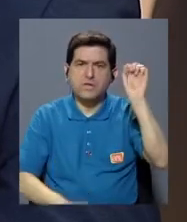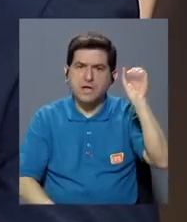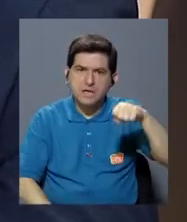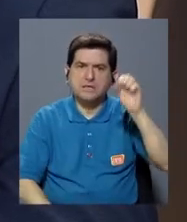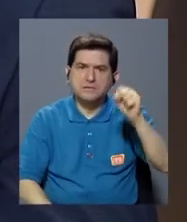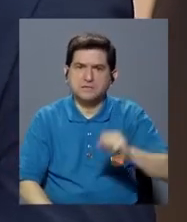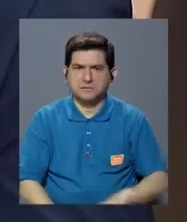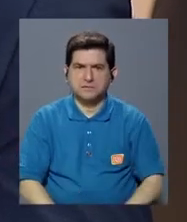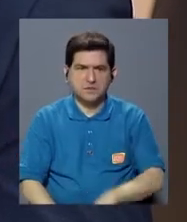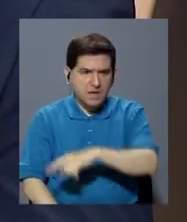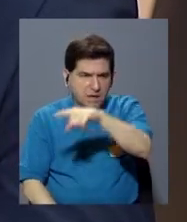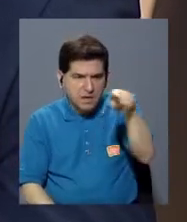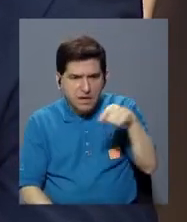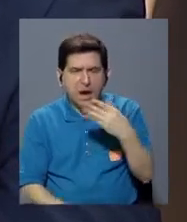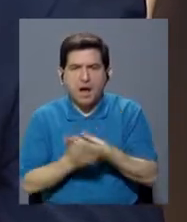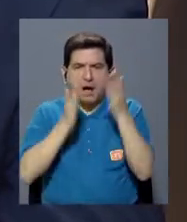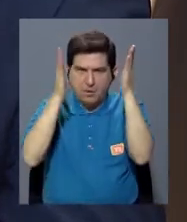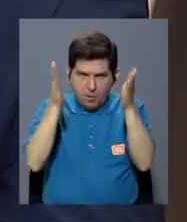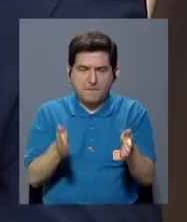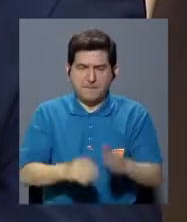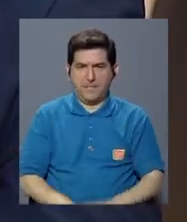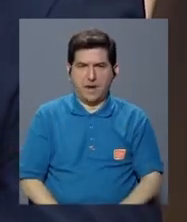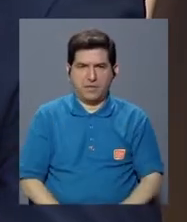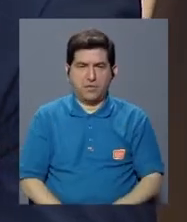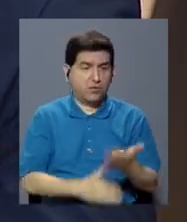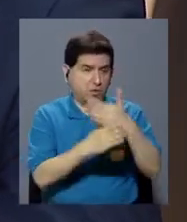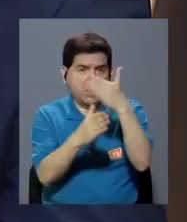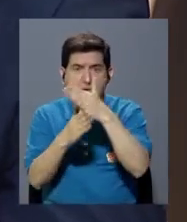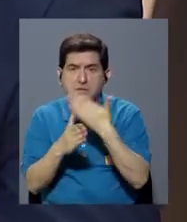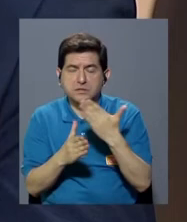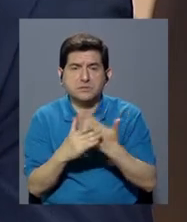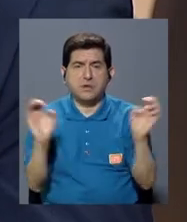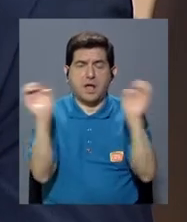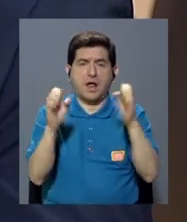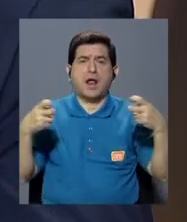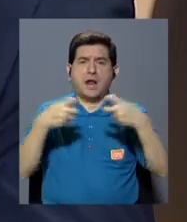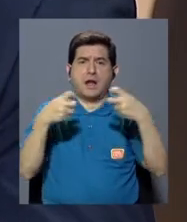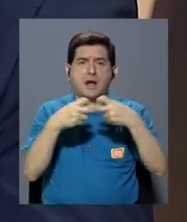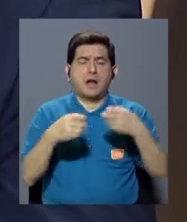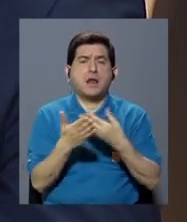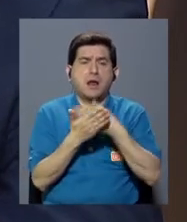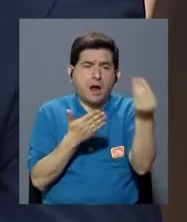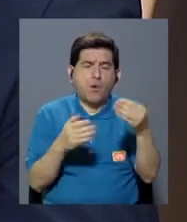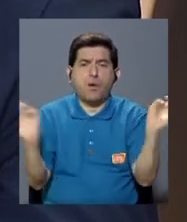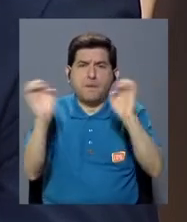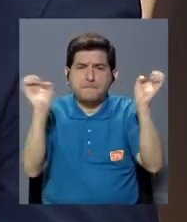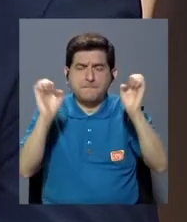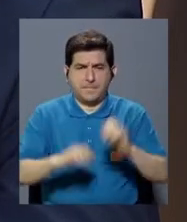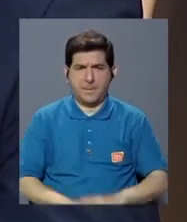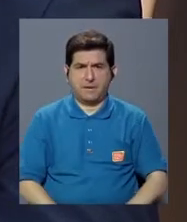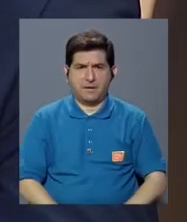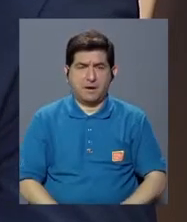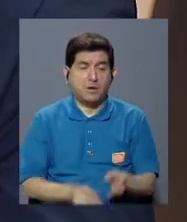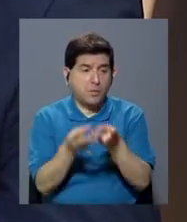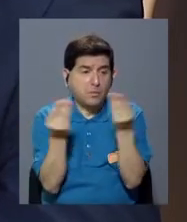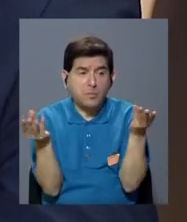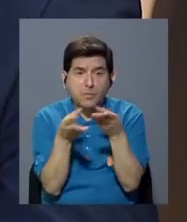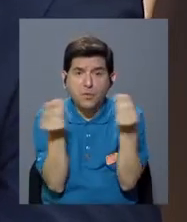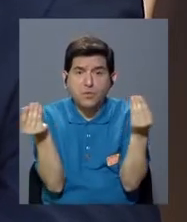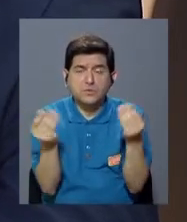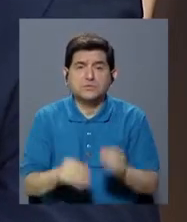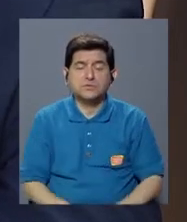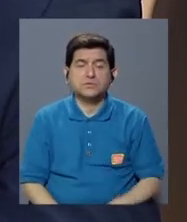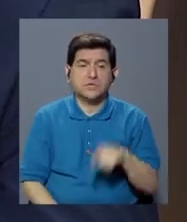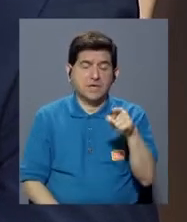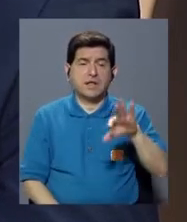pueda entrar los compradores, ¿verdad? Los distribuidores de energía eléctrica a comprar más energía